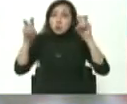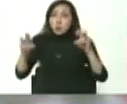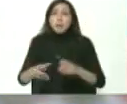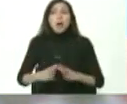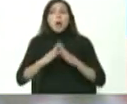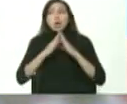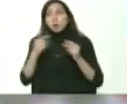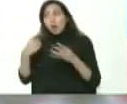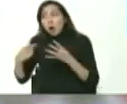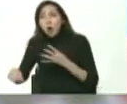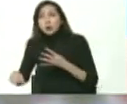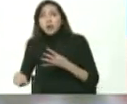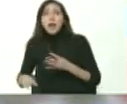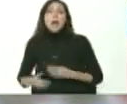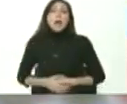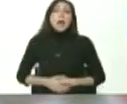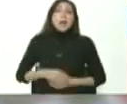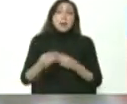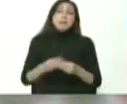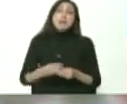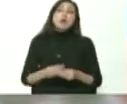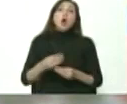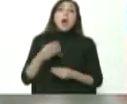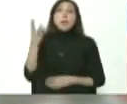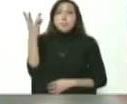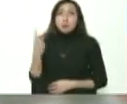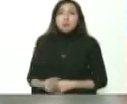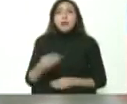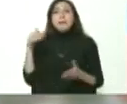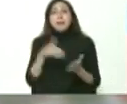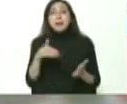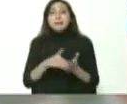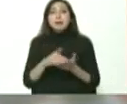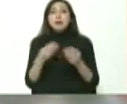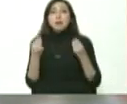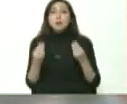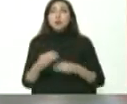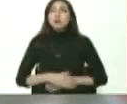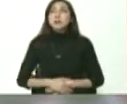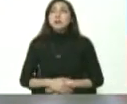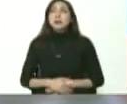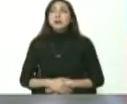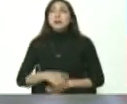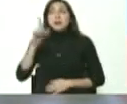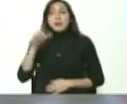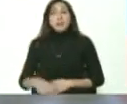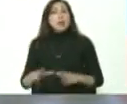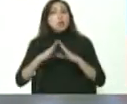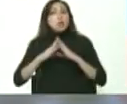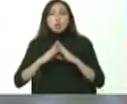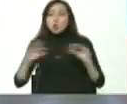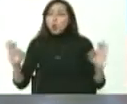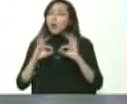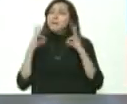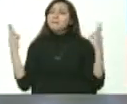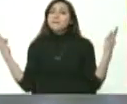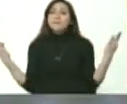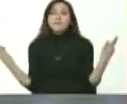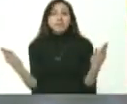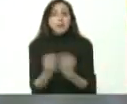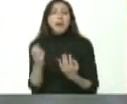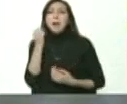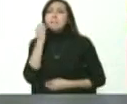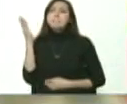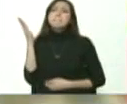hasta tres dosis. Así que bueno, madres, padres, tíos, tías,